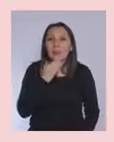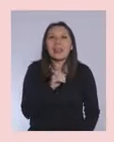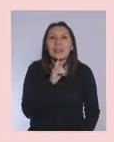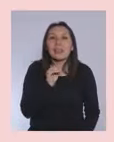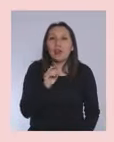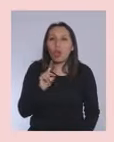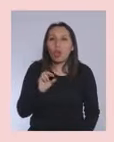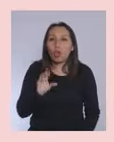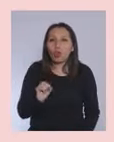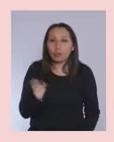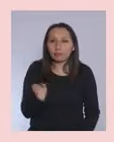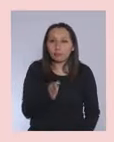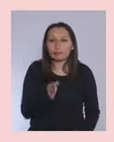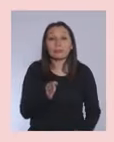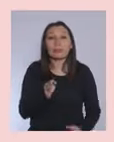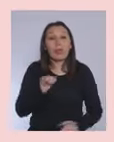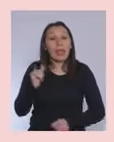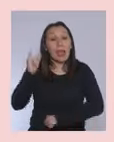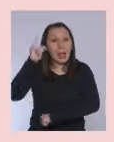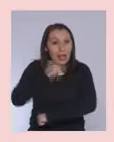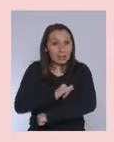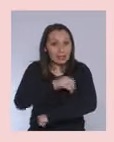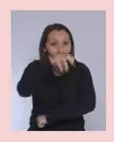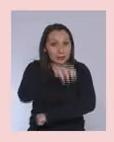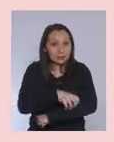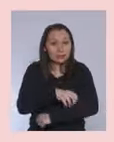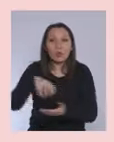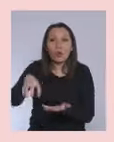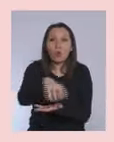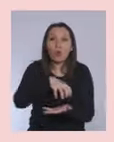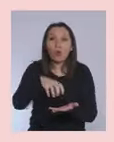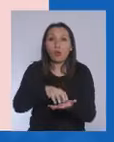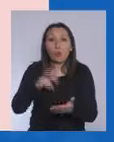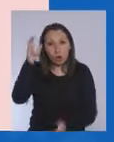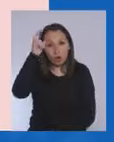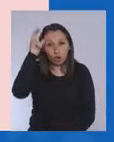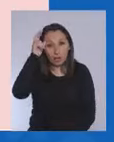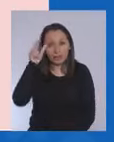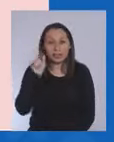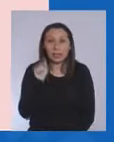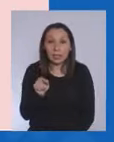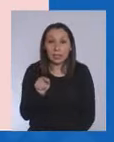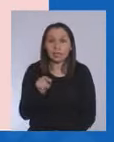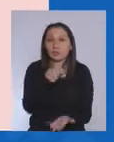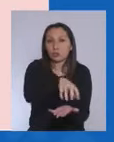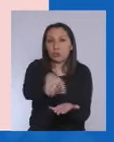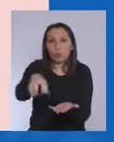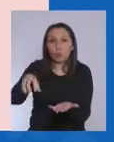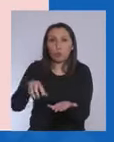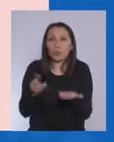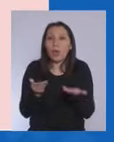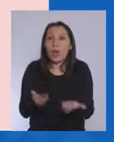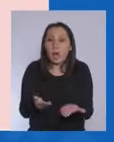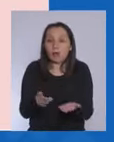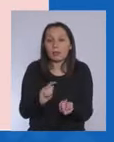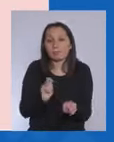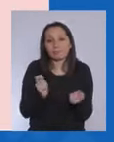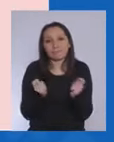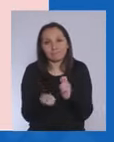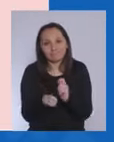y en la región de aysén la comuna de coyhaique esas son las comunas que se